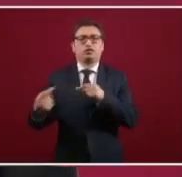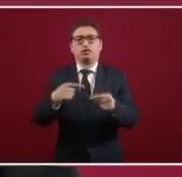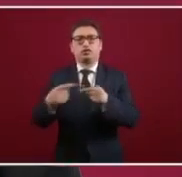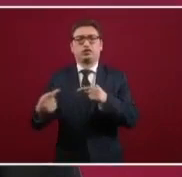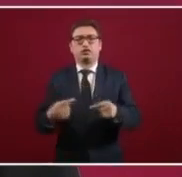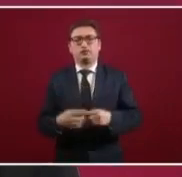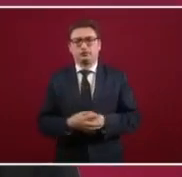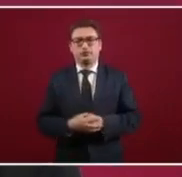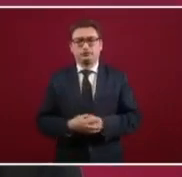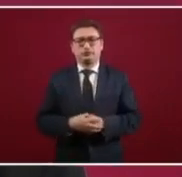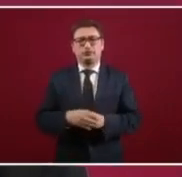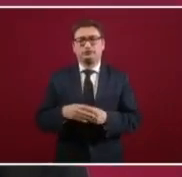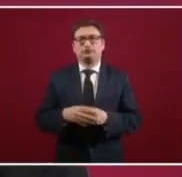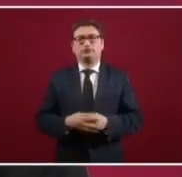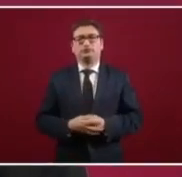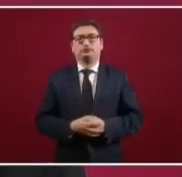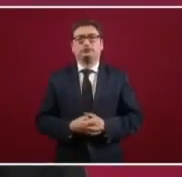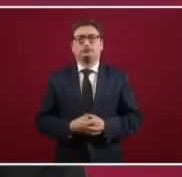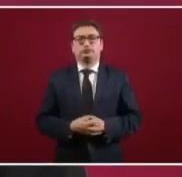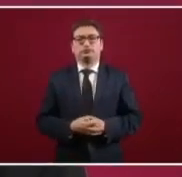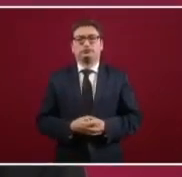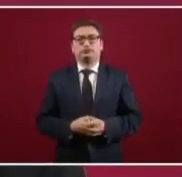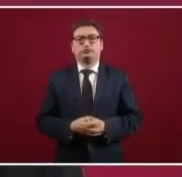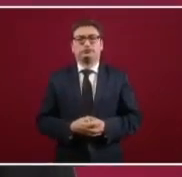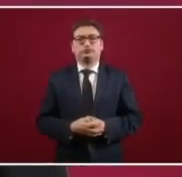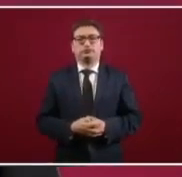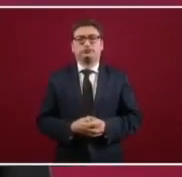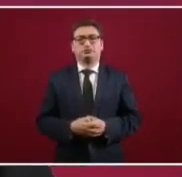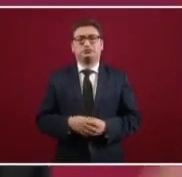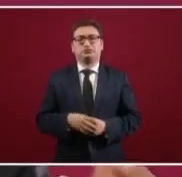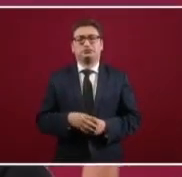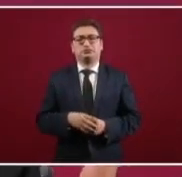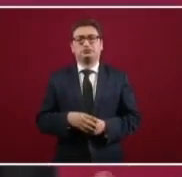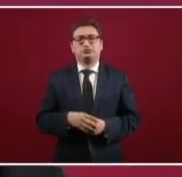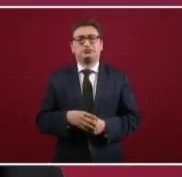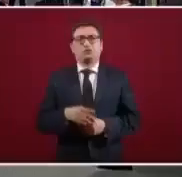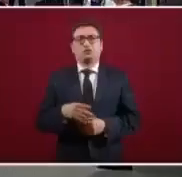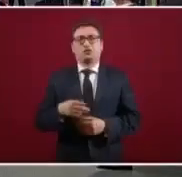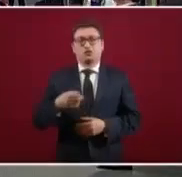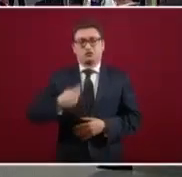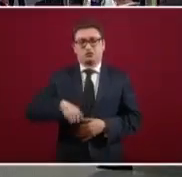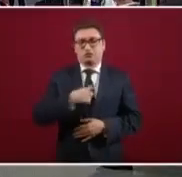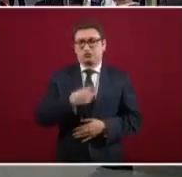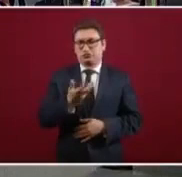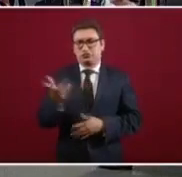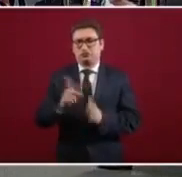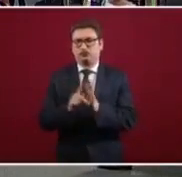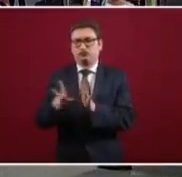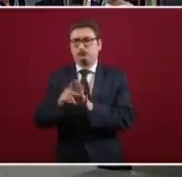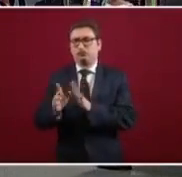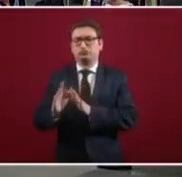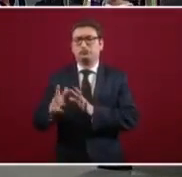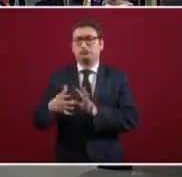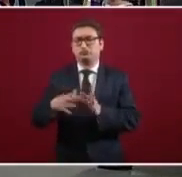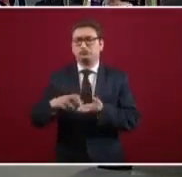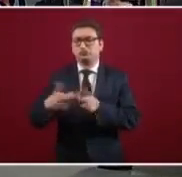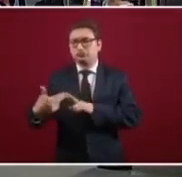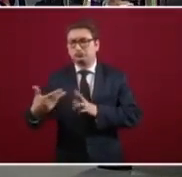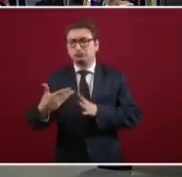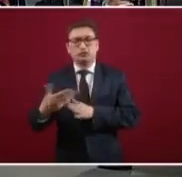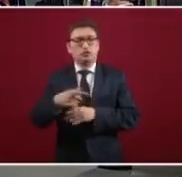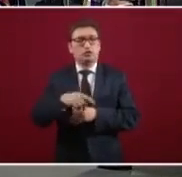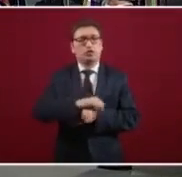este las diferencias de nosotros con los medios ahora así que